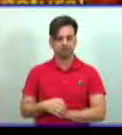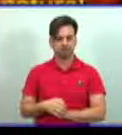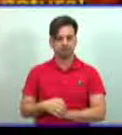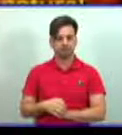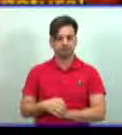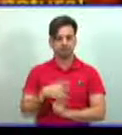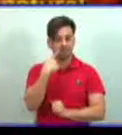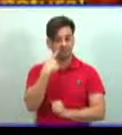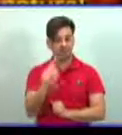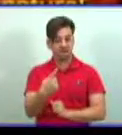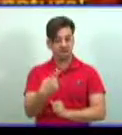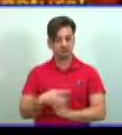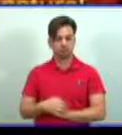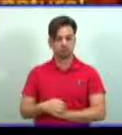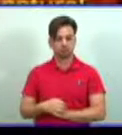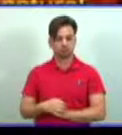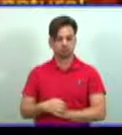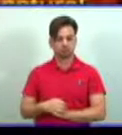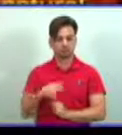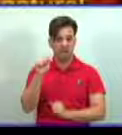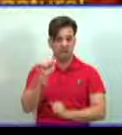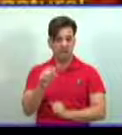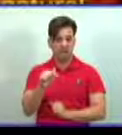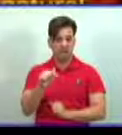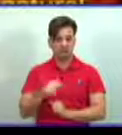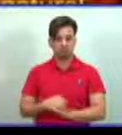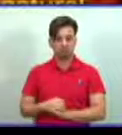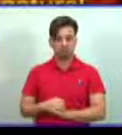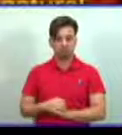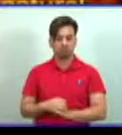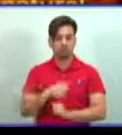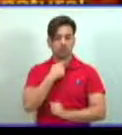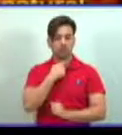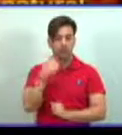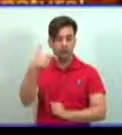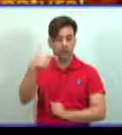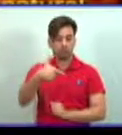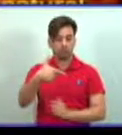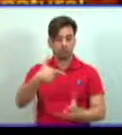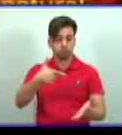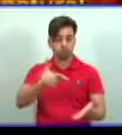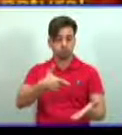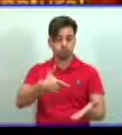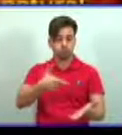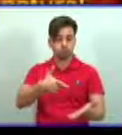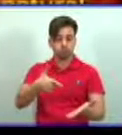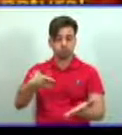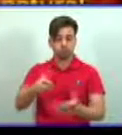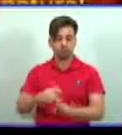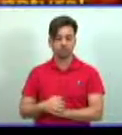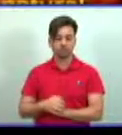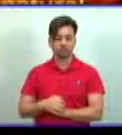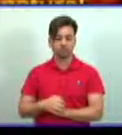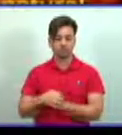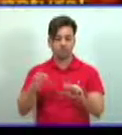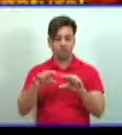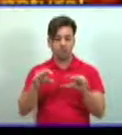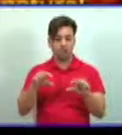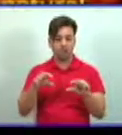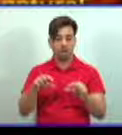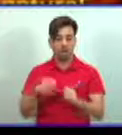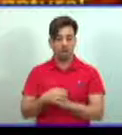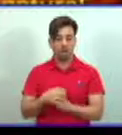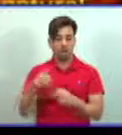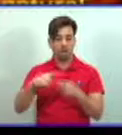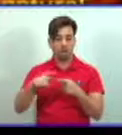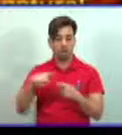Fíjense, la explotación de combustibles fósiles, como puede ser el petróleo, el carbón mineral y el gas natural, constituye